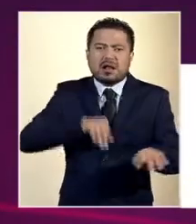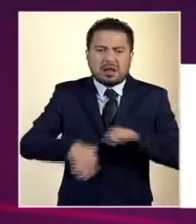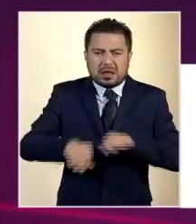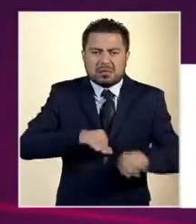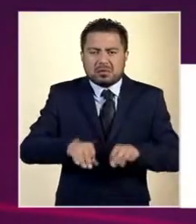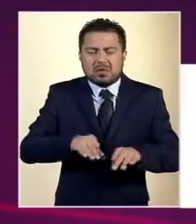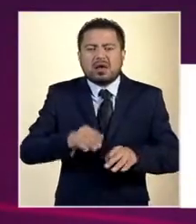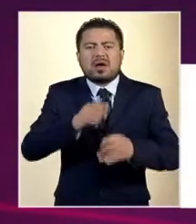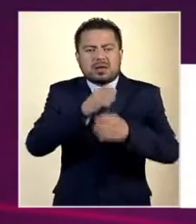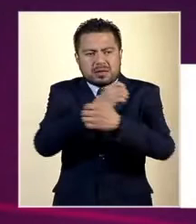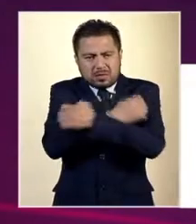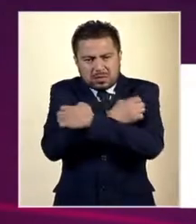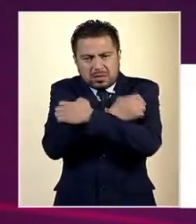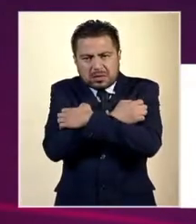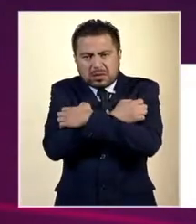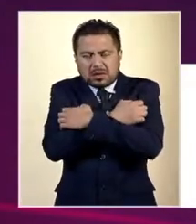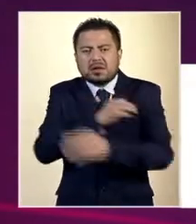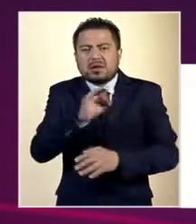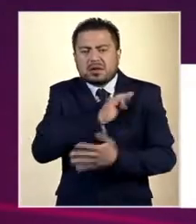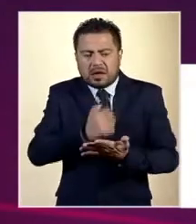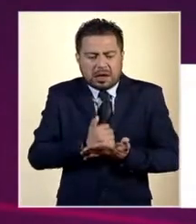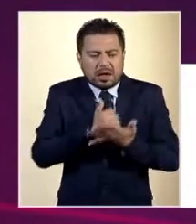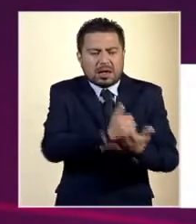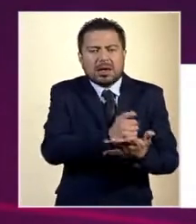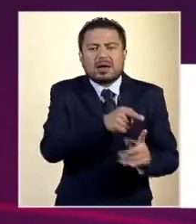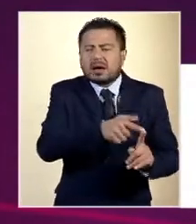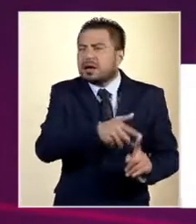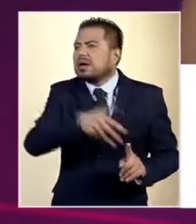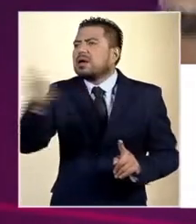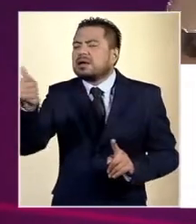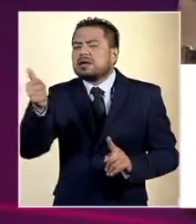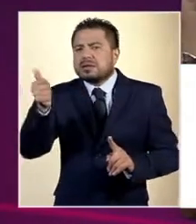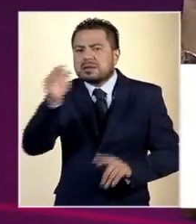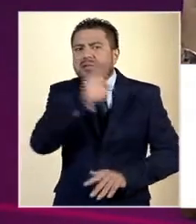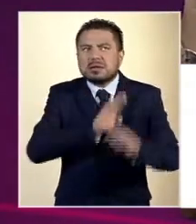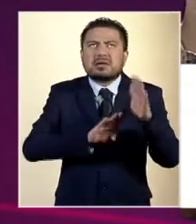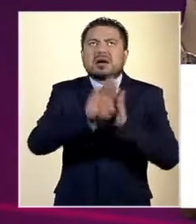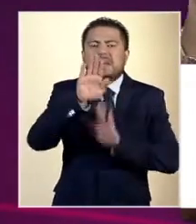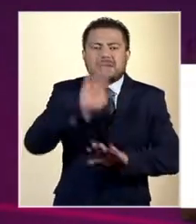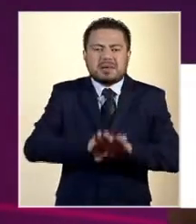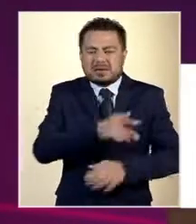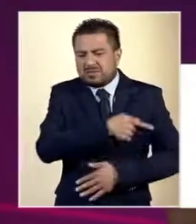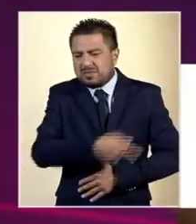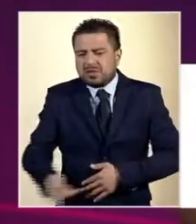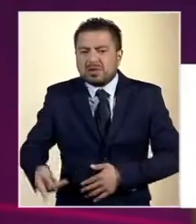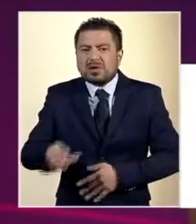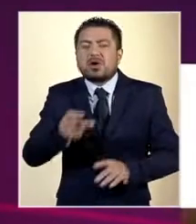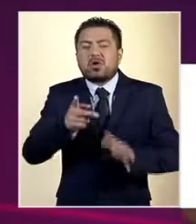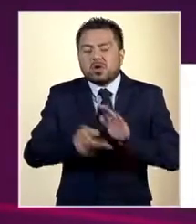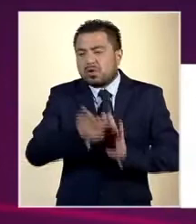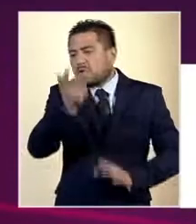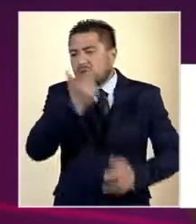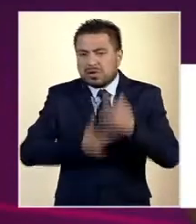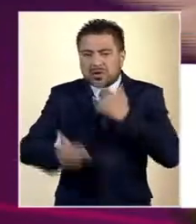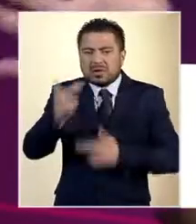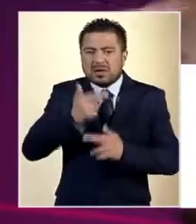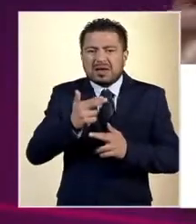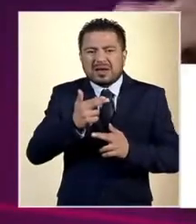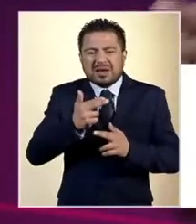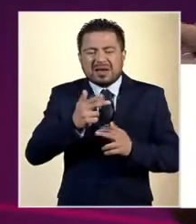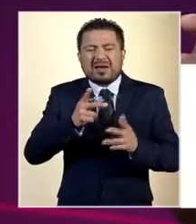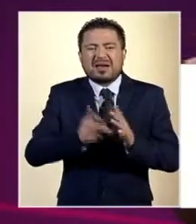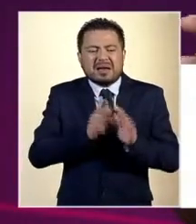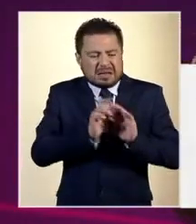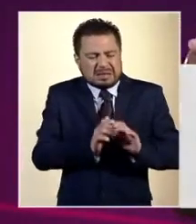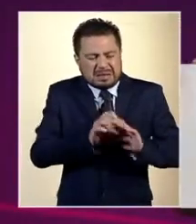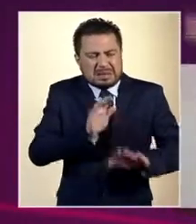laborales, educativas, que les ayuden a ir arriba de la línea de la pobreza. Si volvemos los